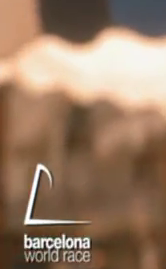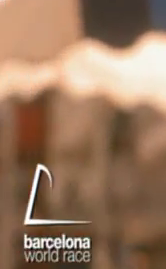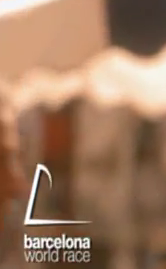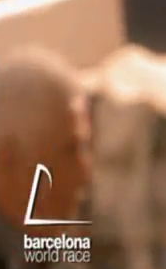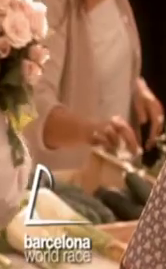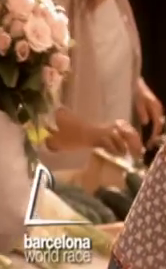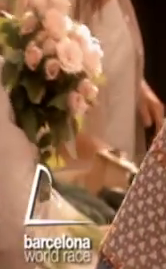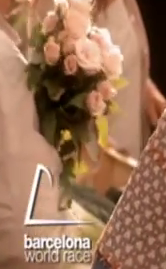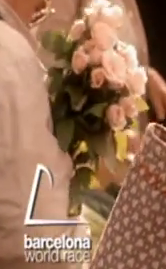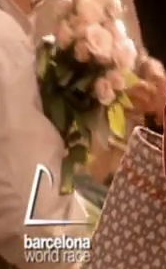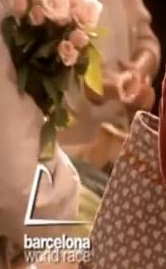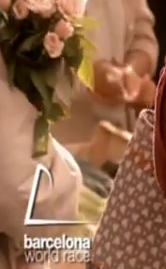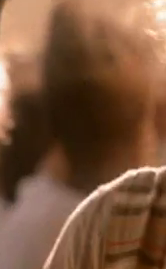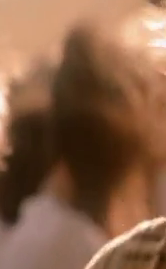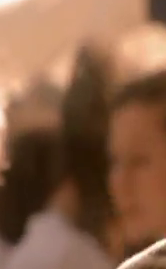Muchas gracias.